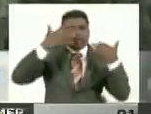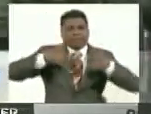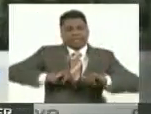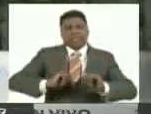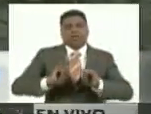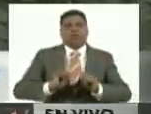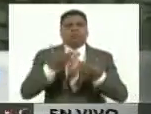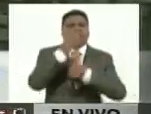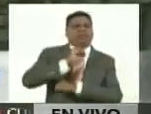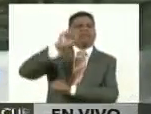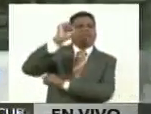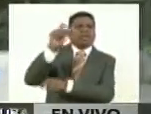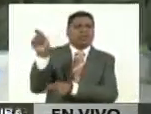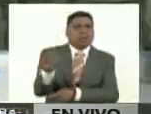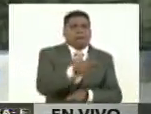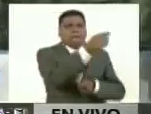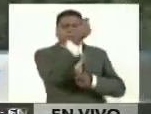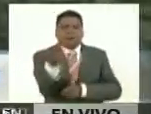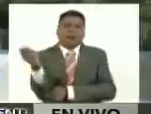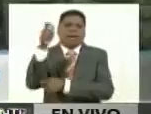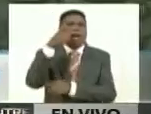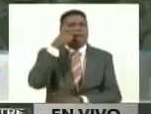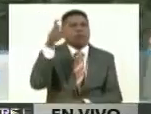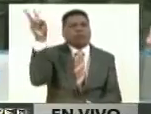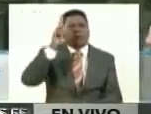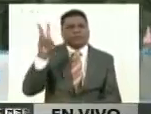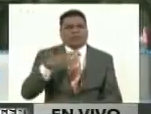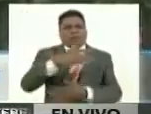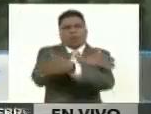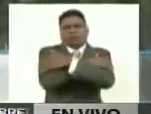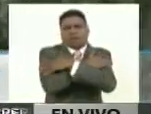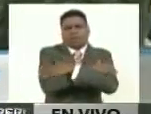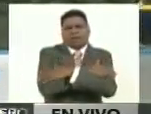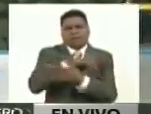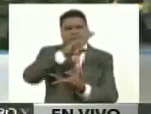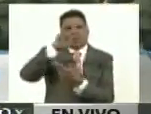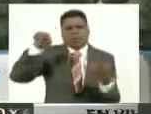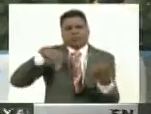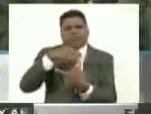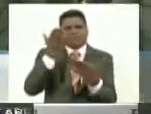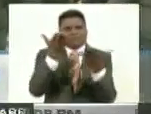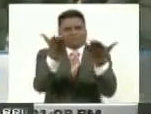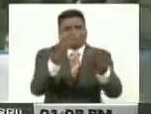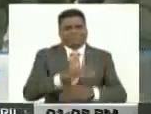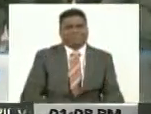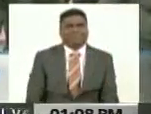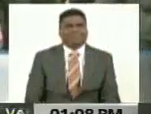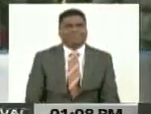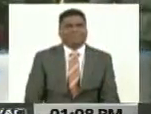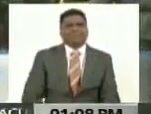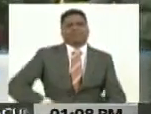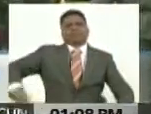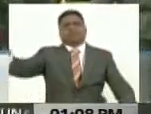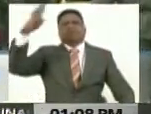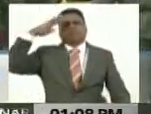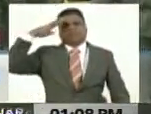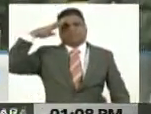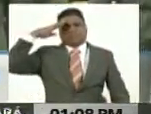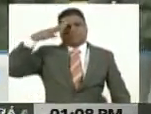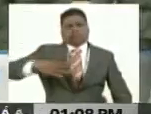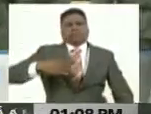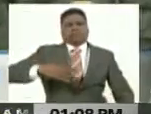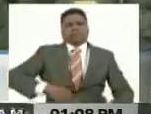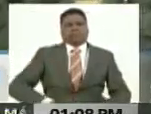defendiendo tus banderas y las del pueblo venezolano. Un abrazo, revolucionario. ¡A discre!